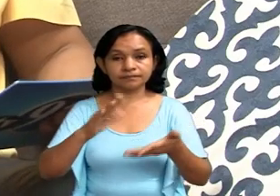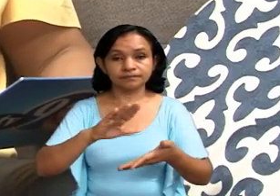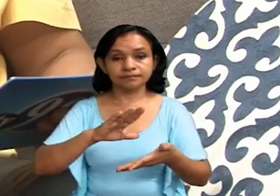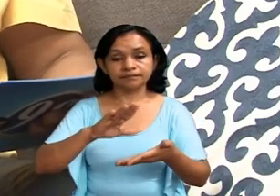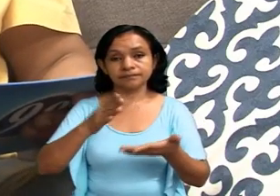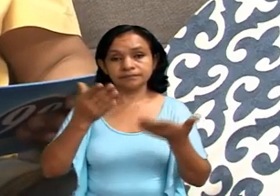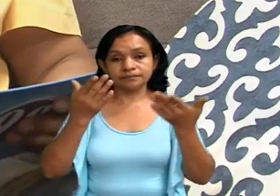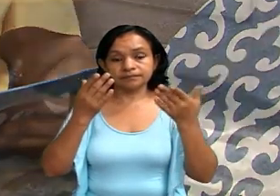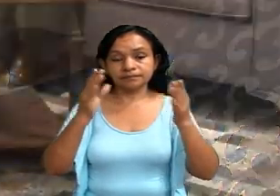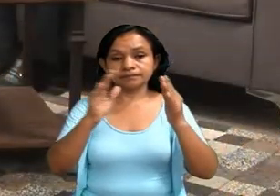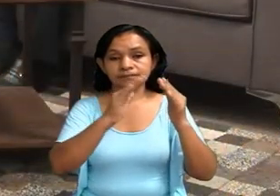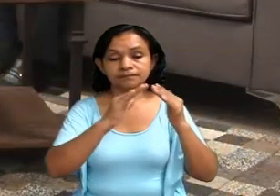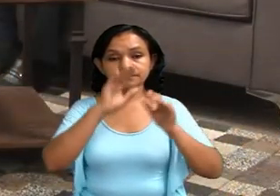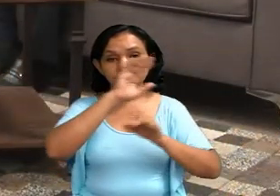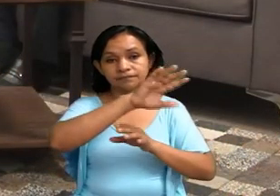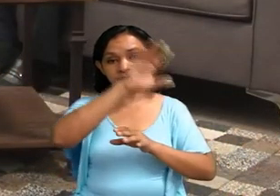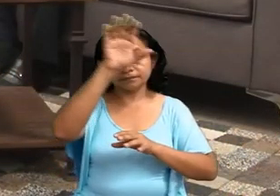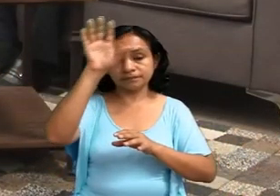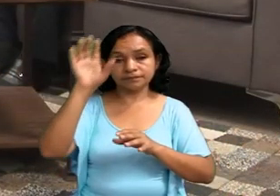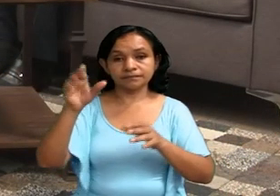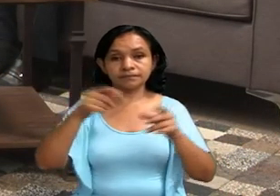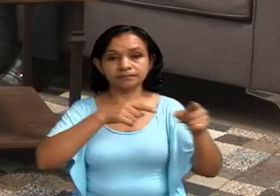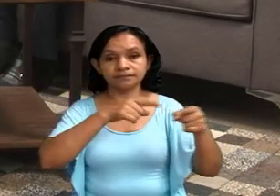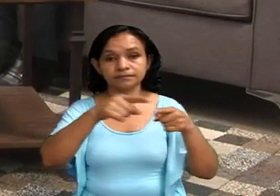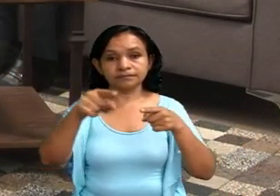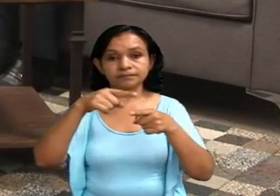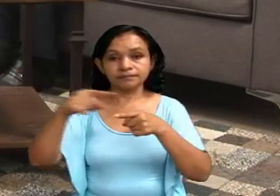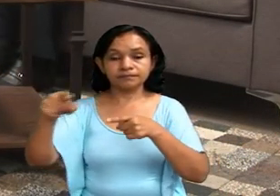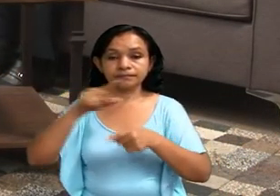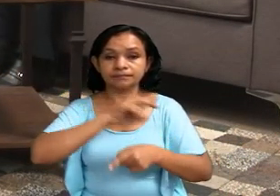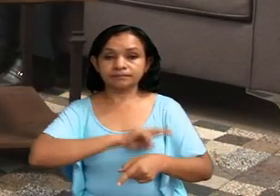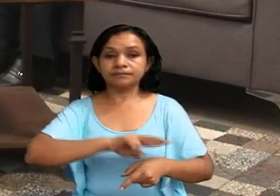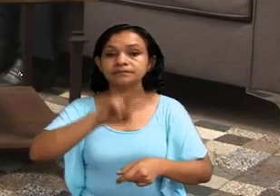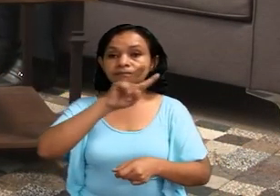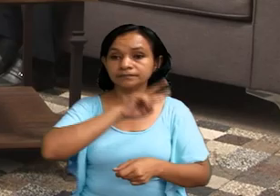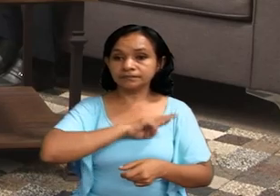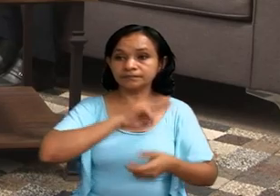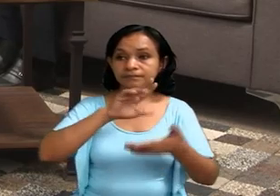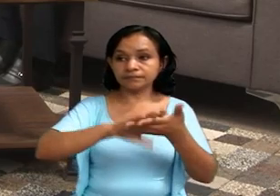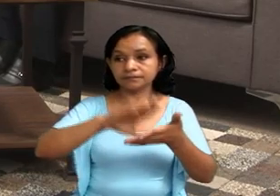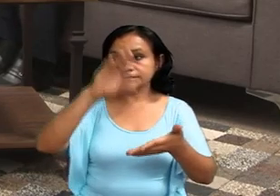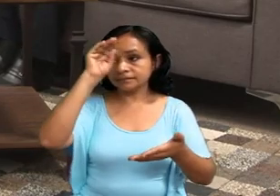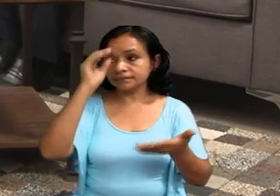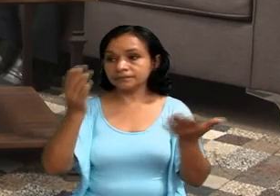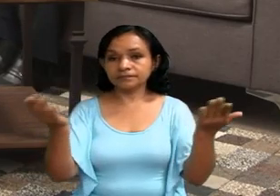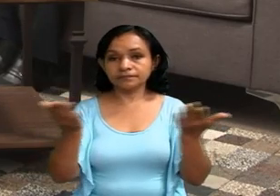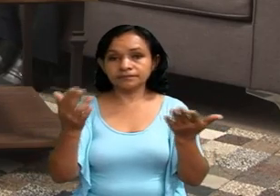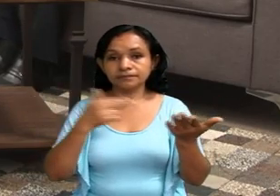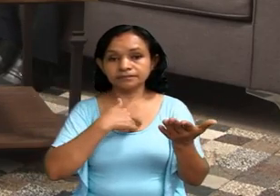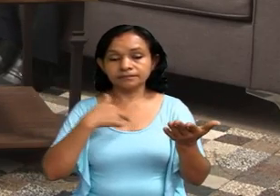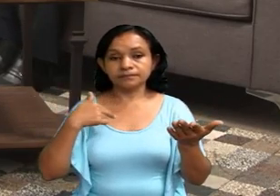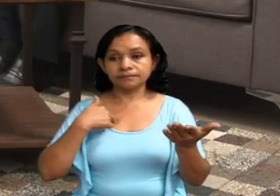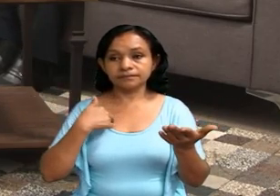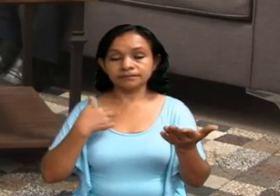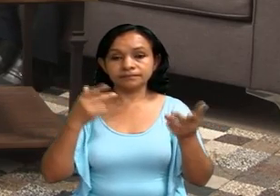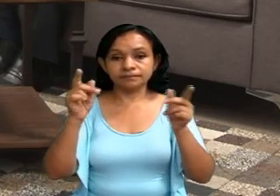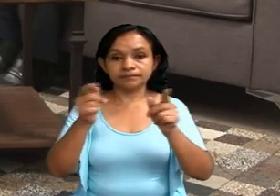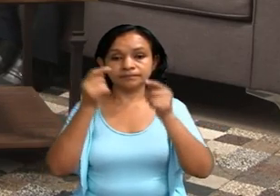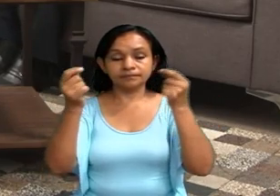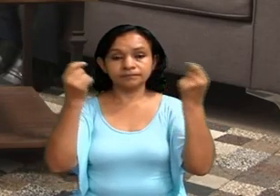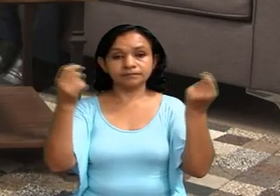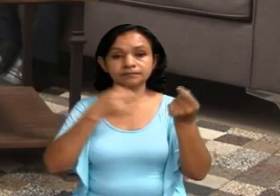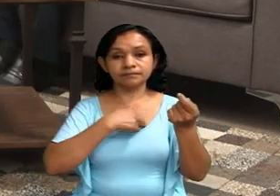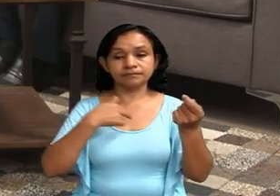por la comunidad y por los departamentos y los municipios. Y apropiada de los valores y de la identidad, apropiada también de celebrar